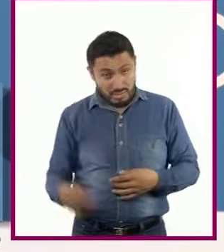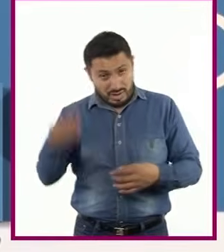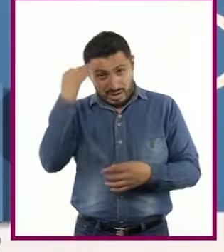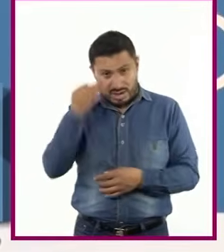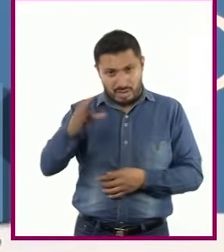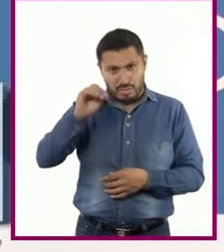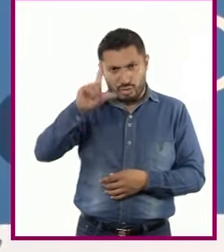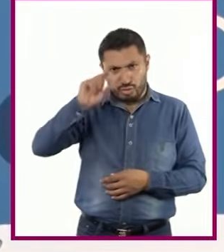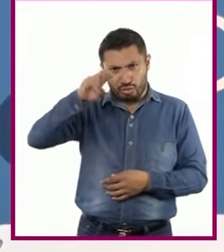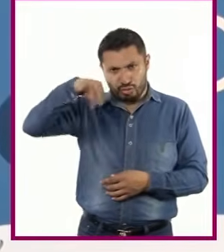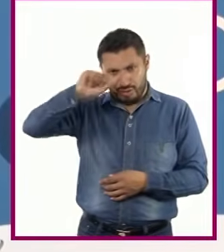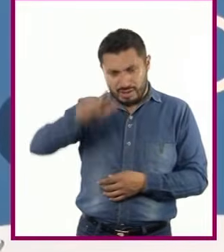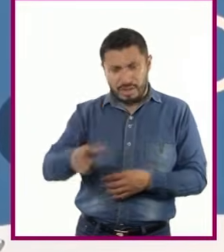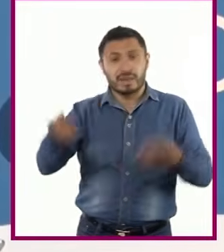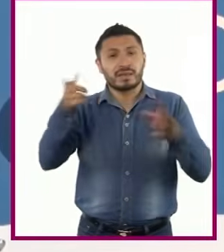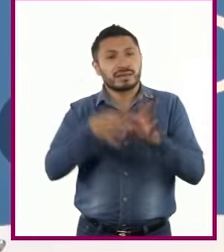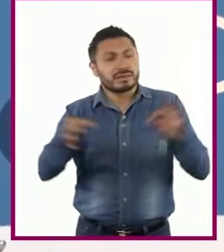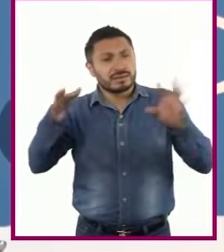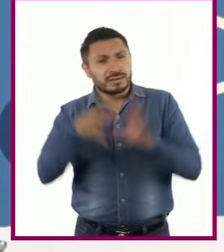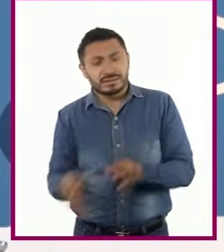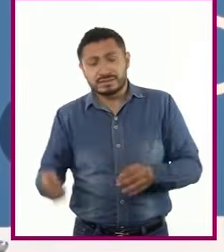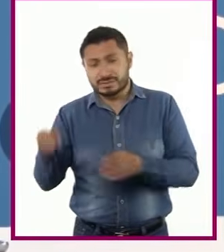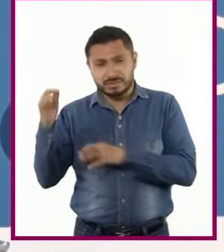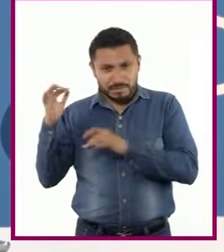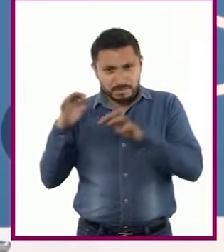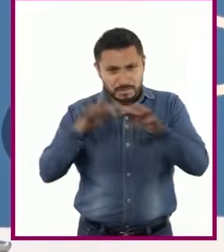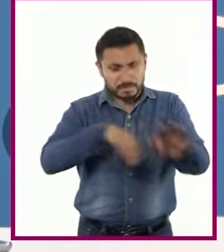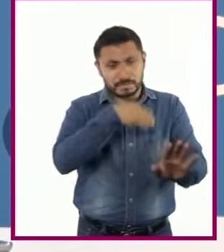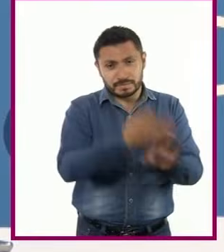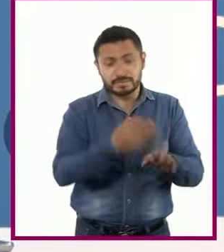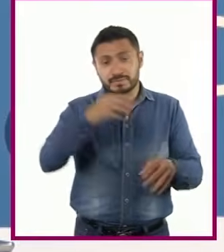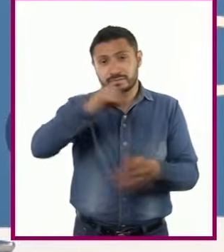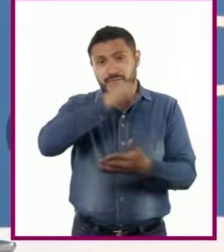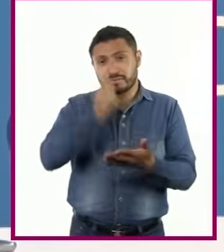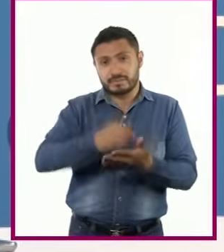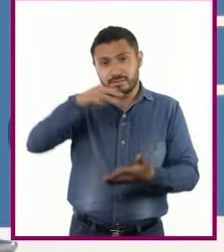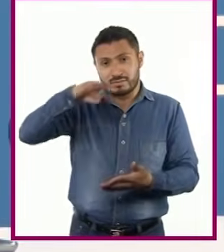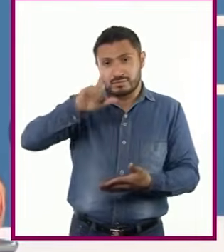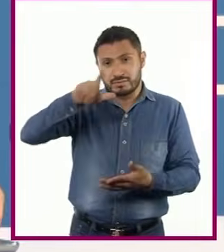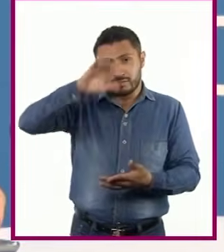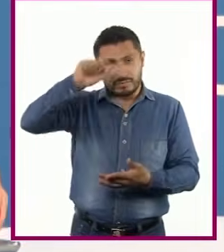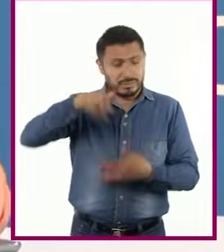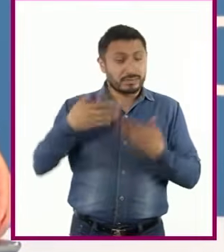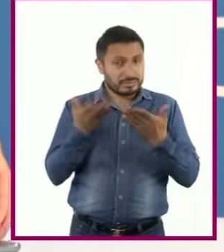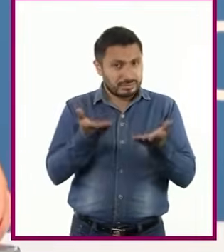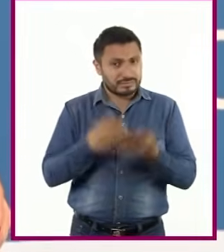colonial, relatan el asedio a la ciudad mexica así.